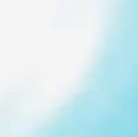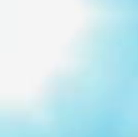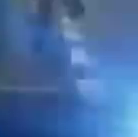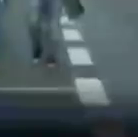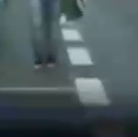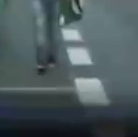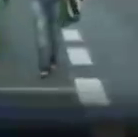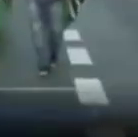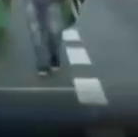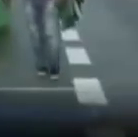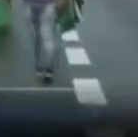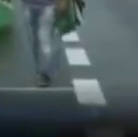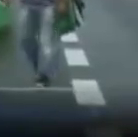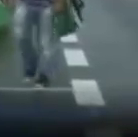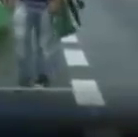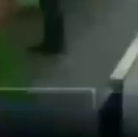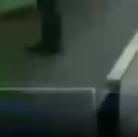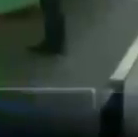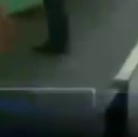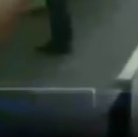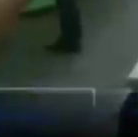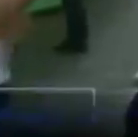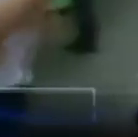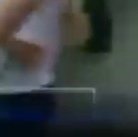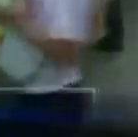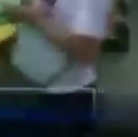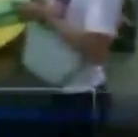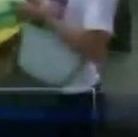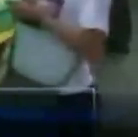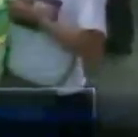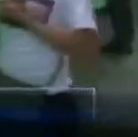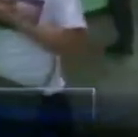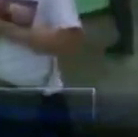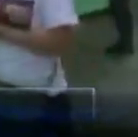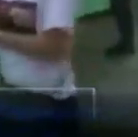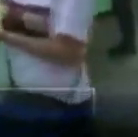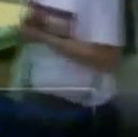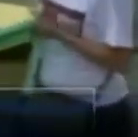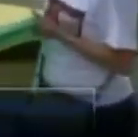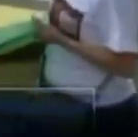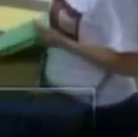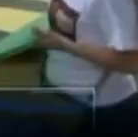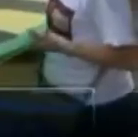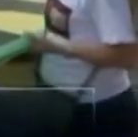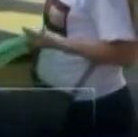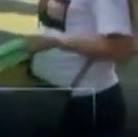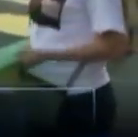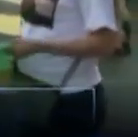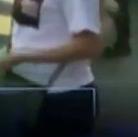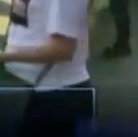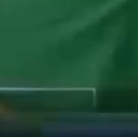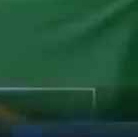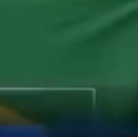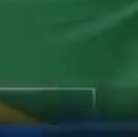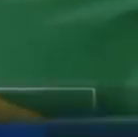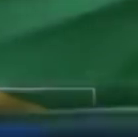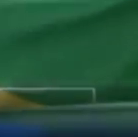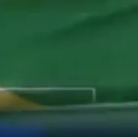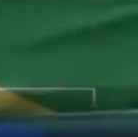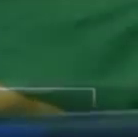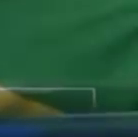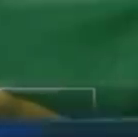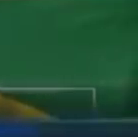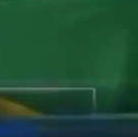Ecuador. En lo internacional, decenas de manifestantes se volcaron a las calles de Sao Paulo para protestar contra